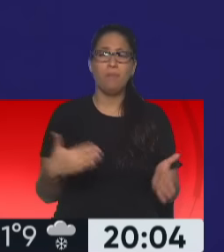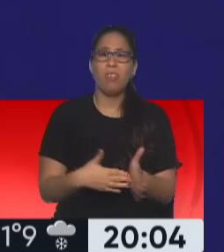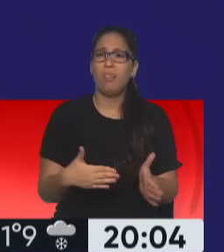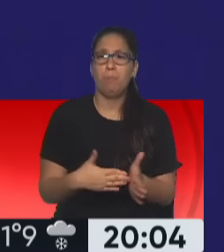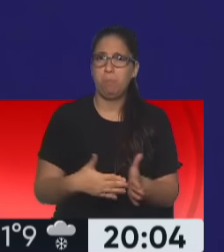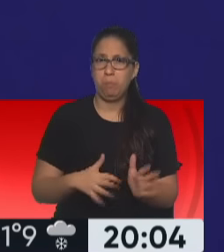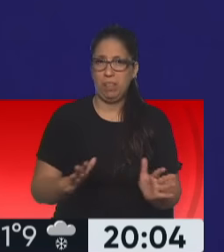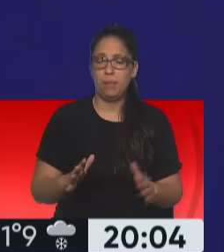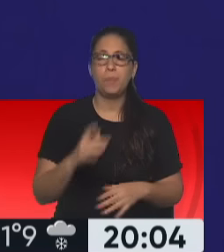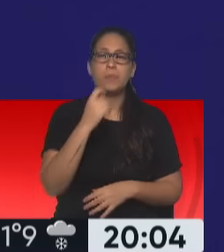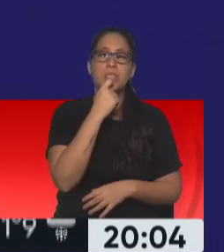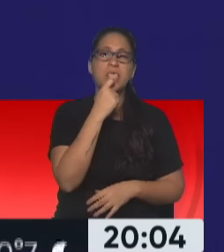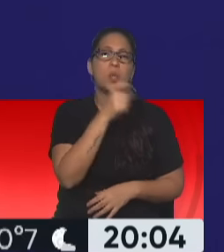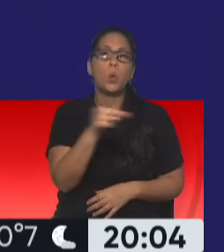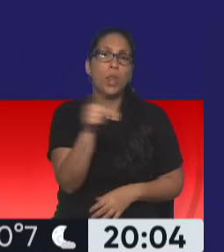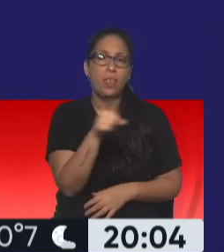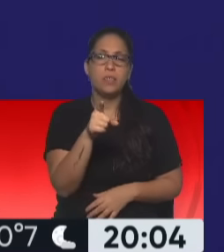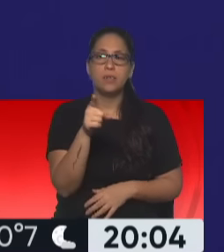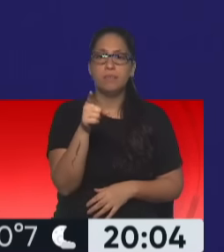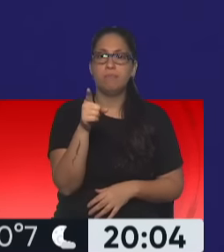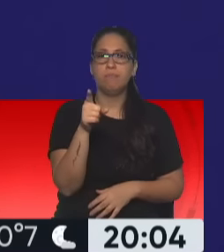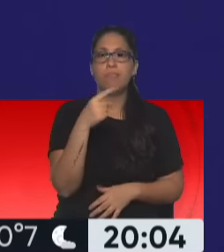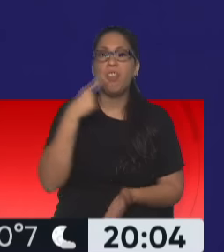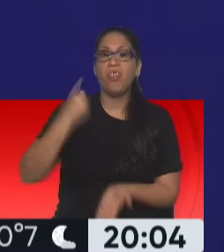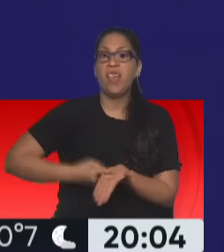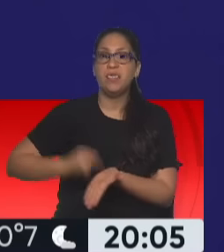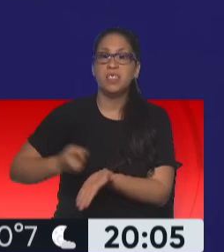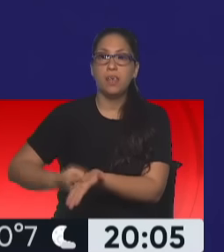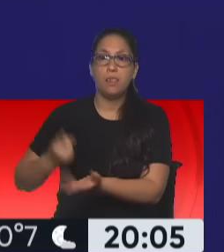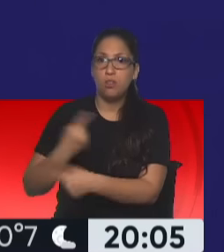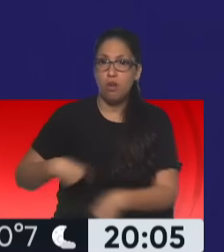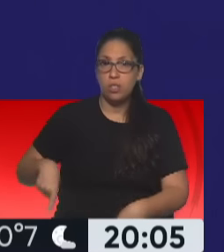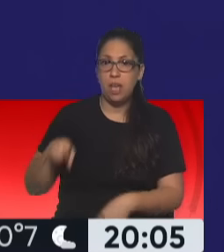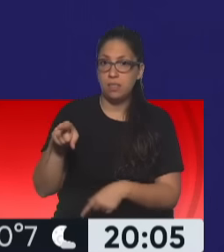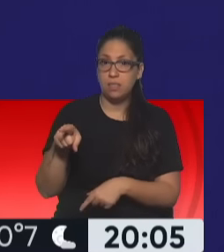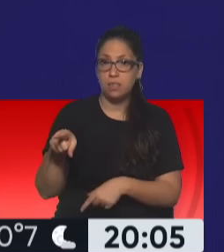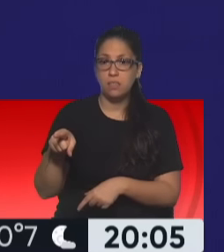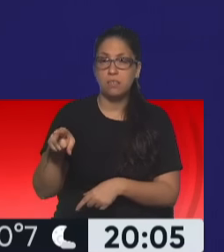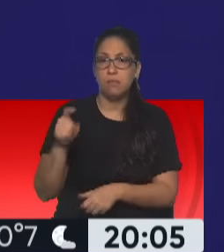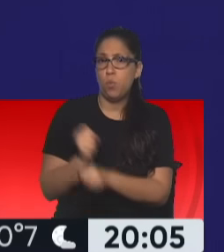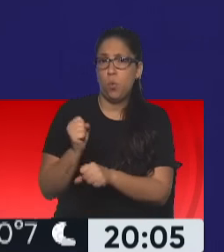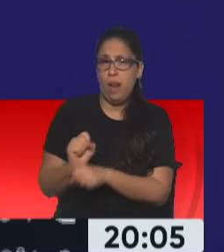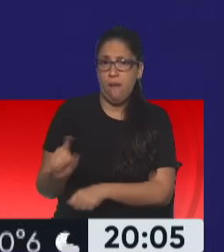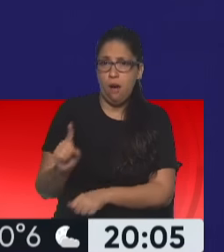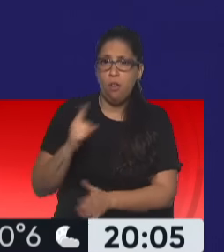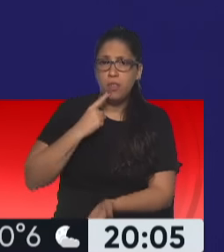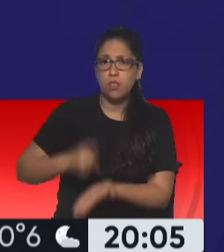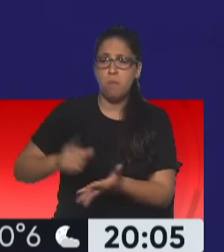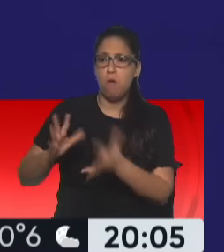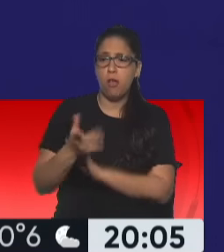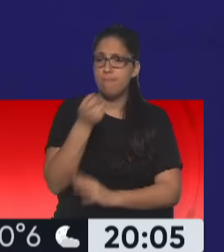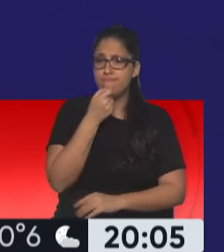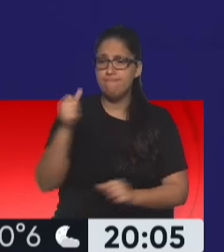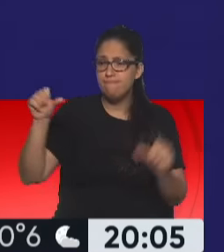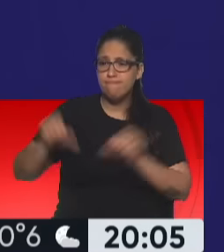Si ustedes, digamos, laburan en la toma de decisiones, si el modelo no les sirve, lo tiran y